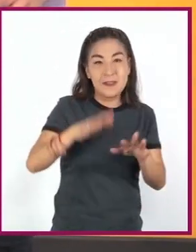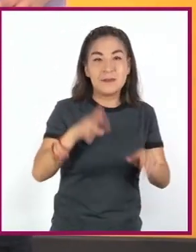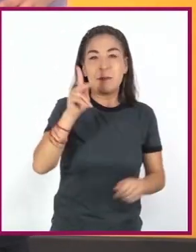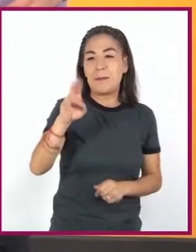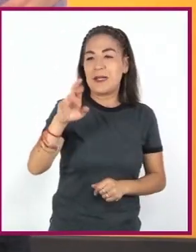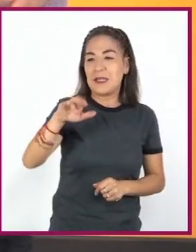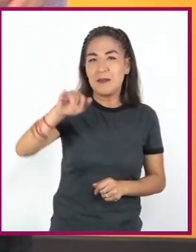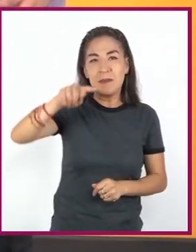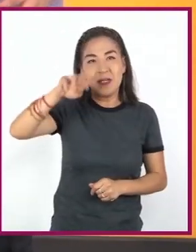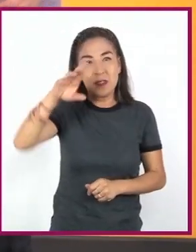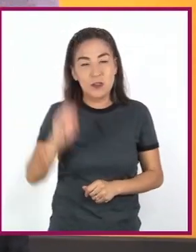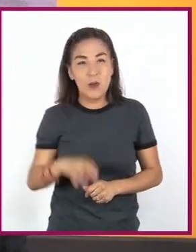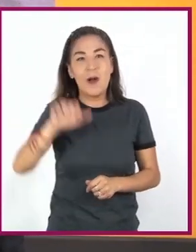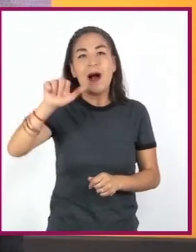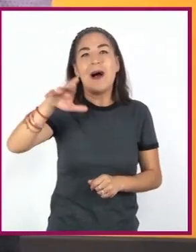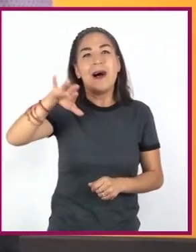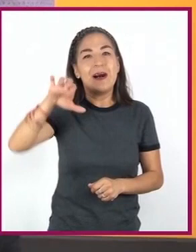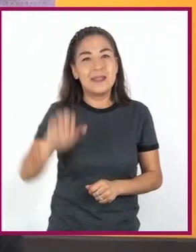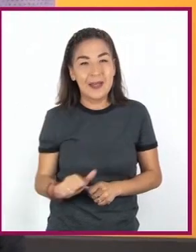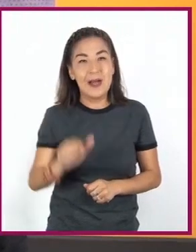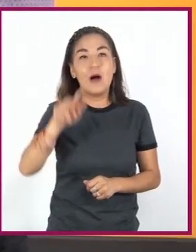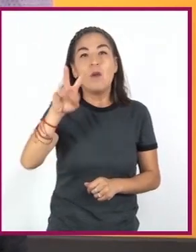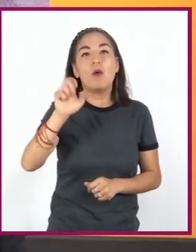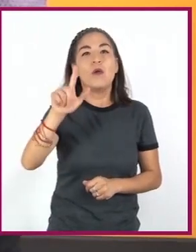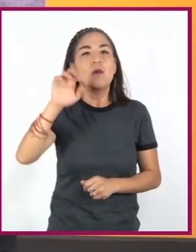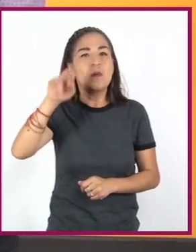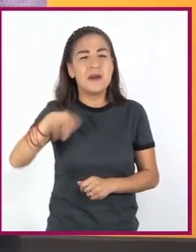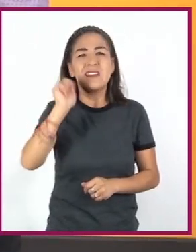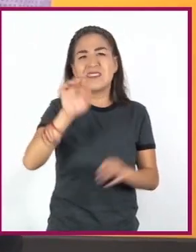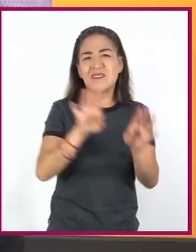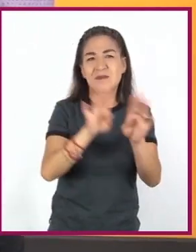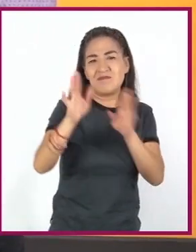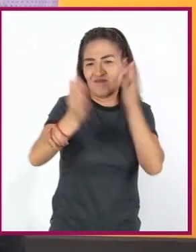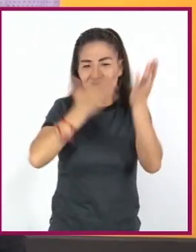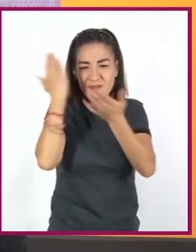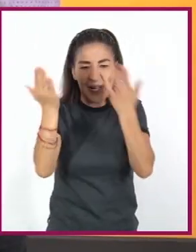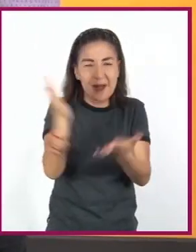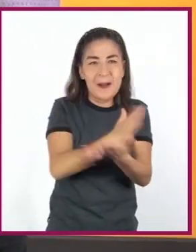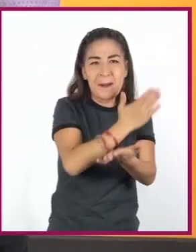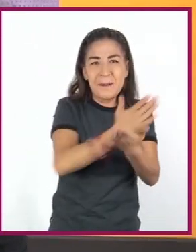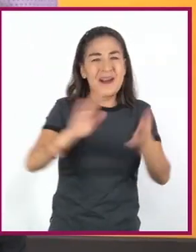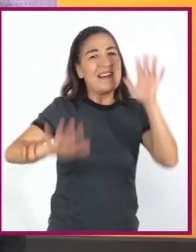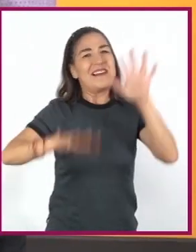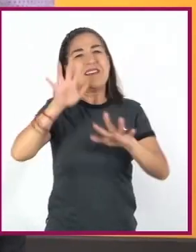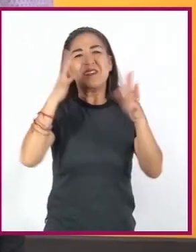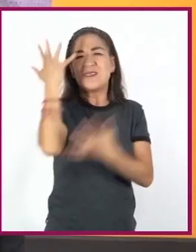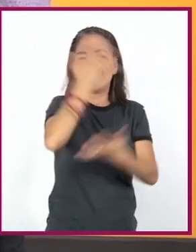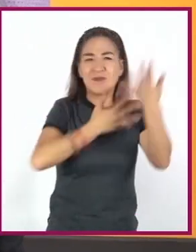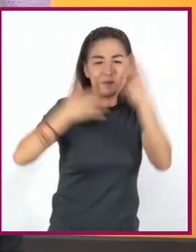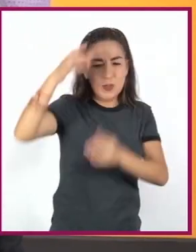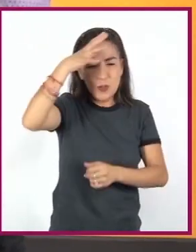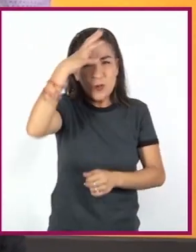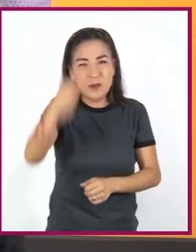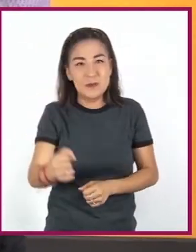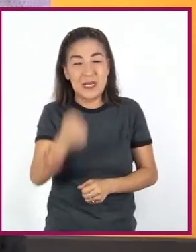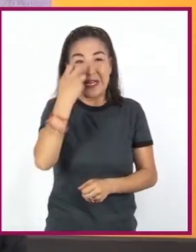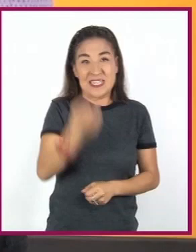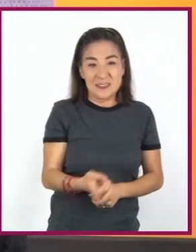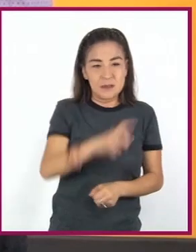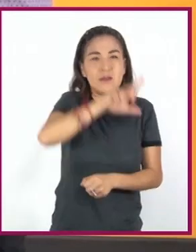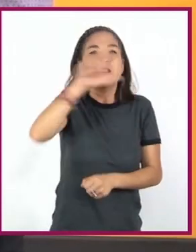el área y el volumen se estudian por separado y muchas veces llegamos a confundir los conceptos y esto nos